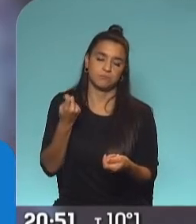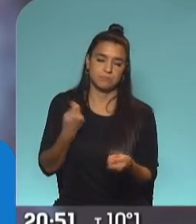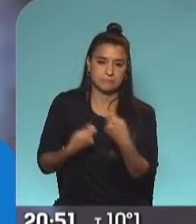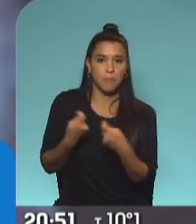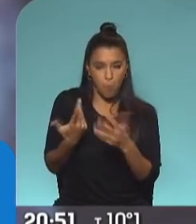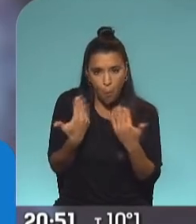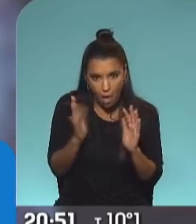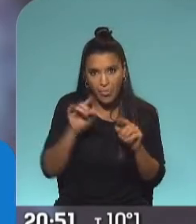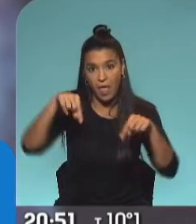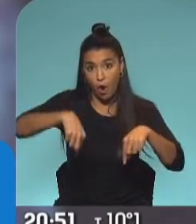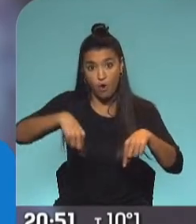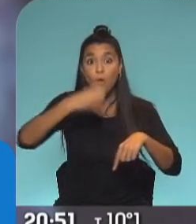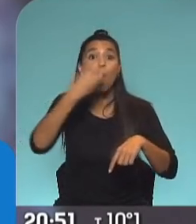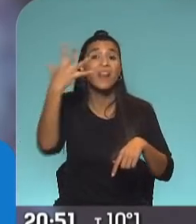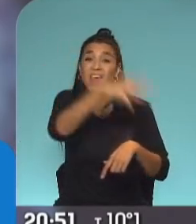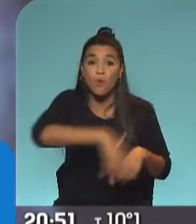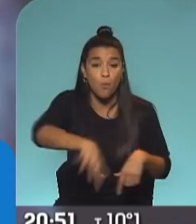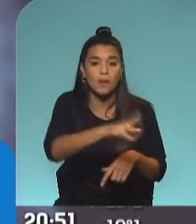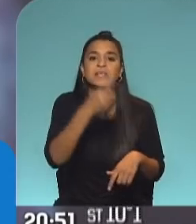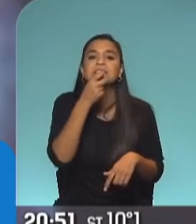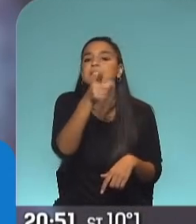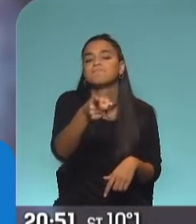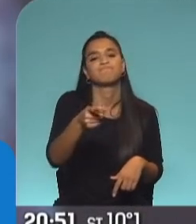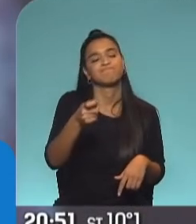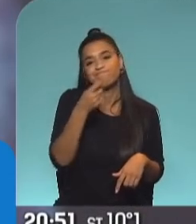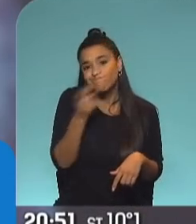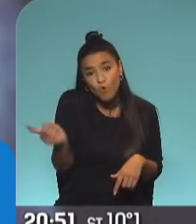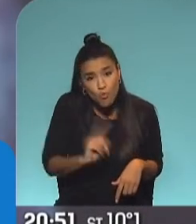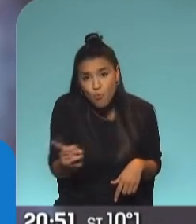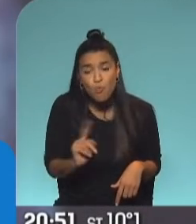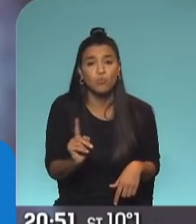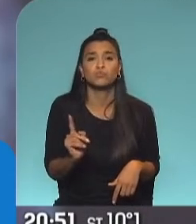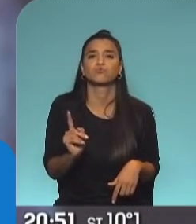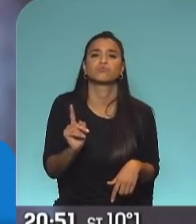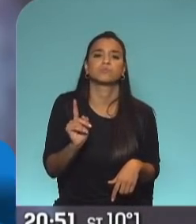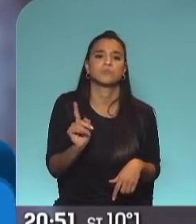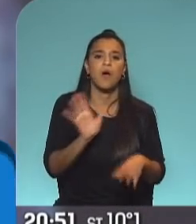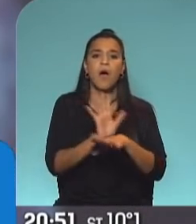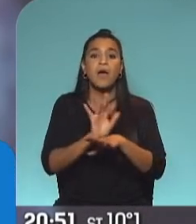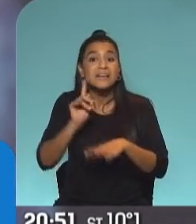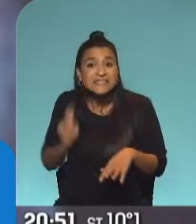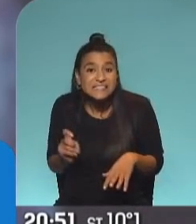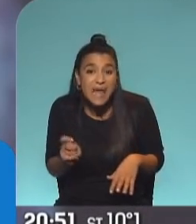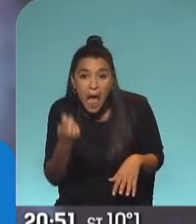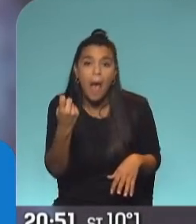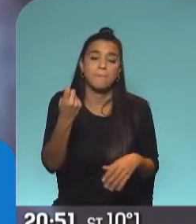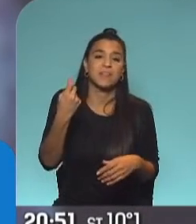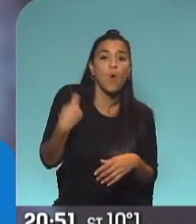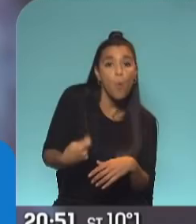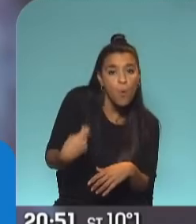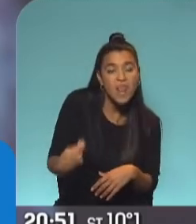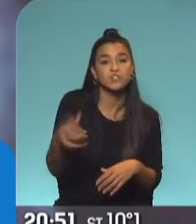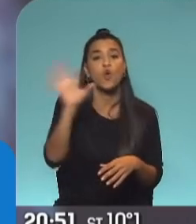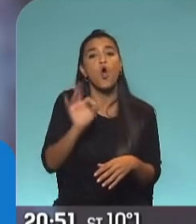cualquier lugar. Por supuesto, insisto, quienes no se sienten cómodos con tramitar sus prestaciones, sus jubilaciones,